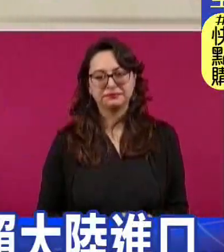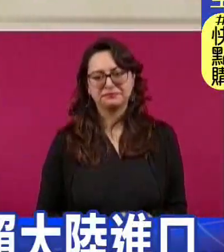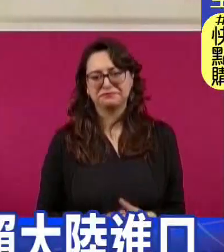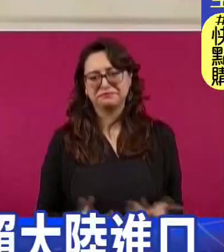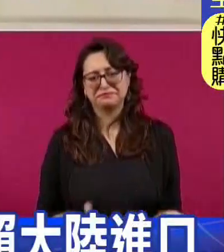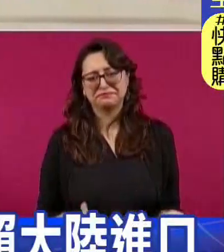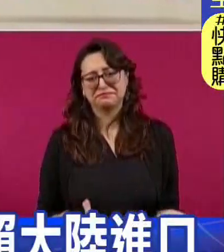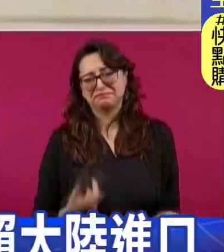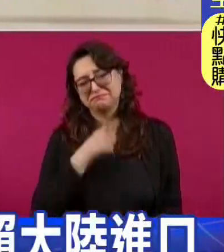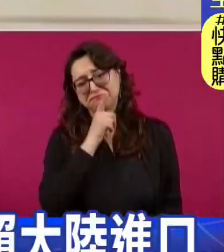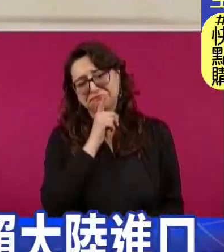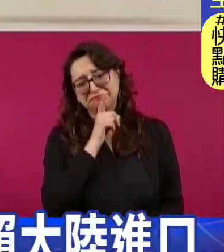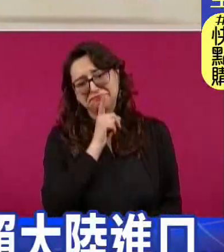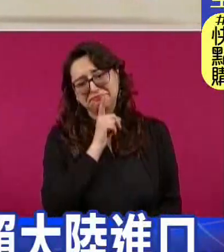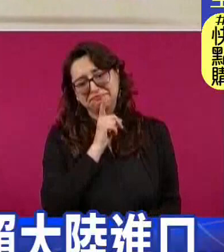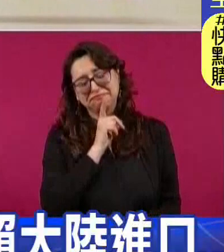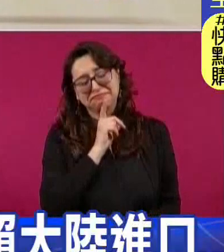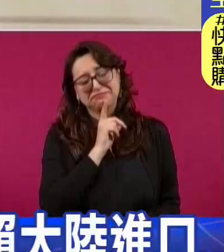Eso es falso.